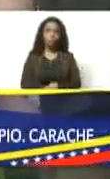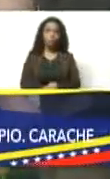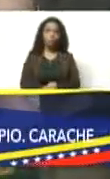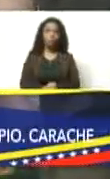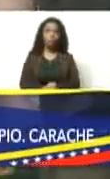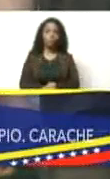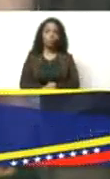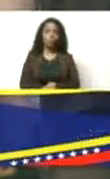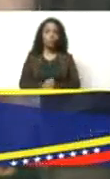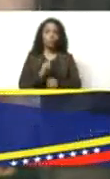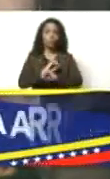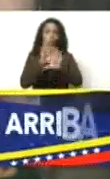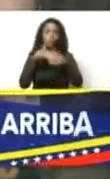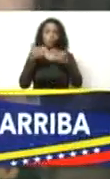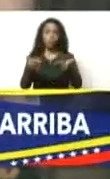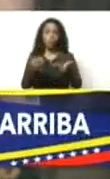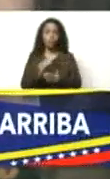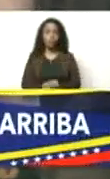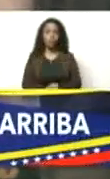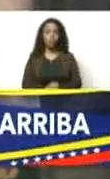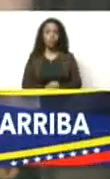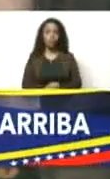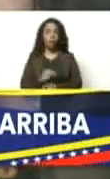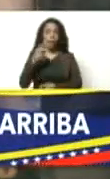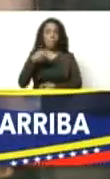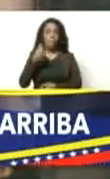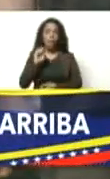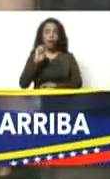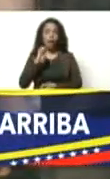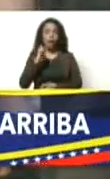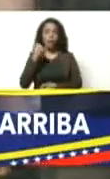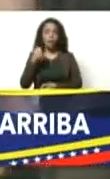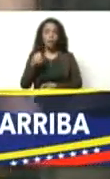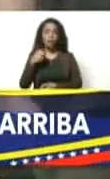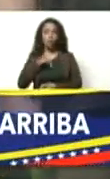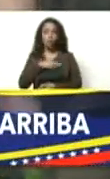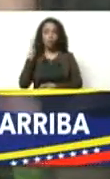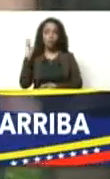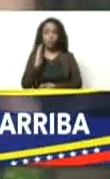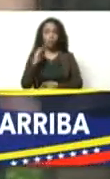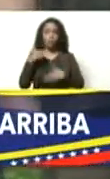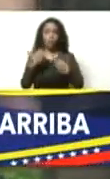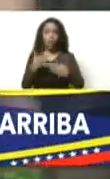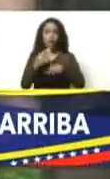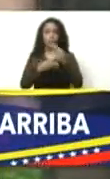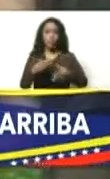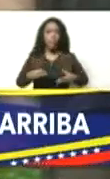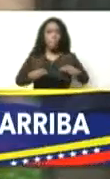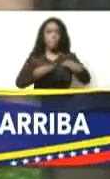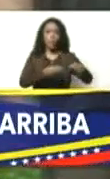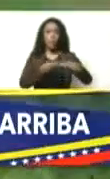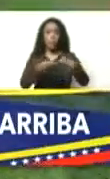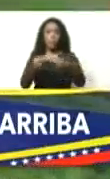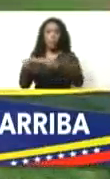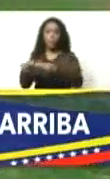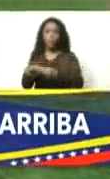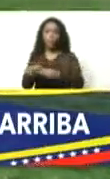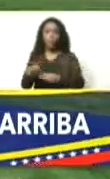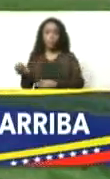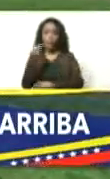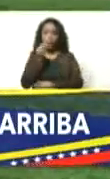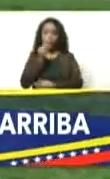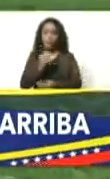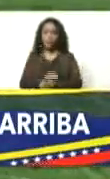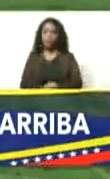en concordancia con lo que es el PAE. Pues nosotros hemos venido haciendo la distribución de los